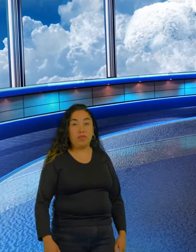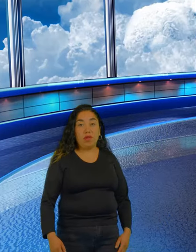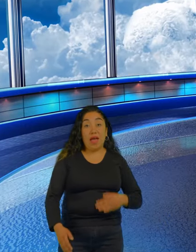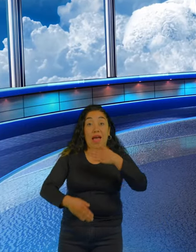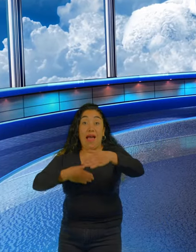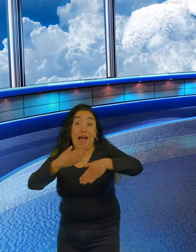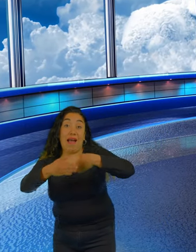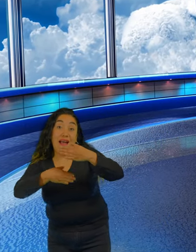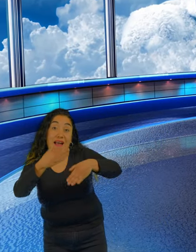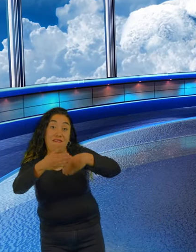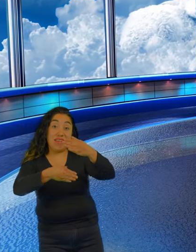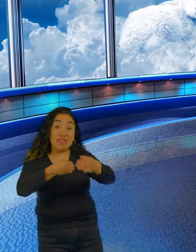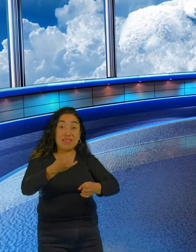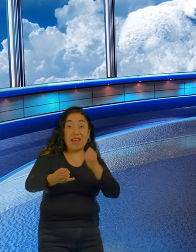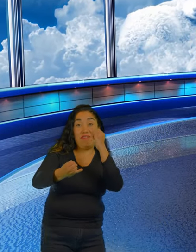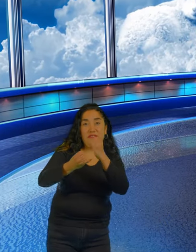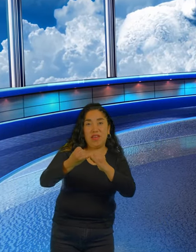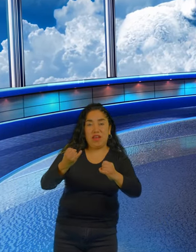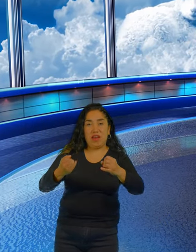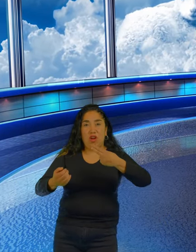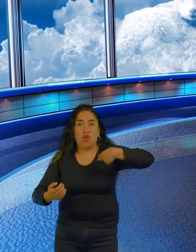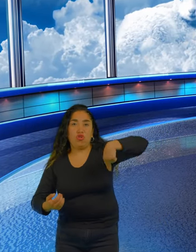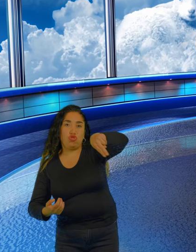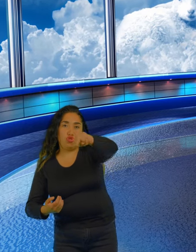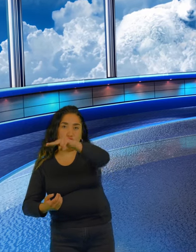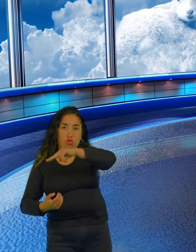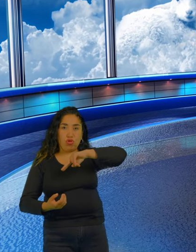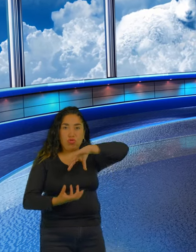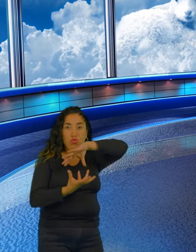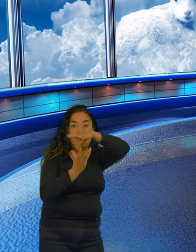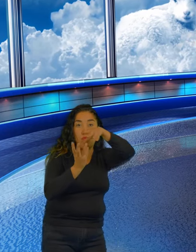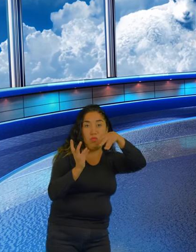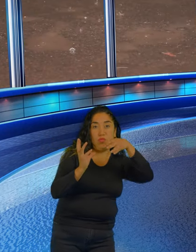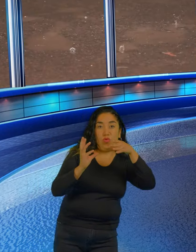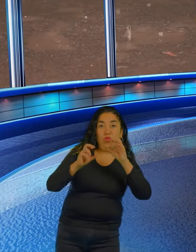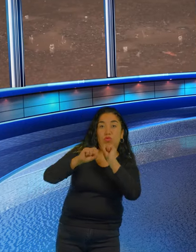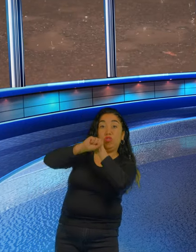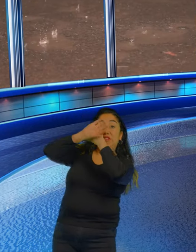desenlaces. Después de todo, al final del cuerpo,